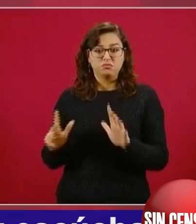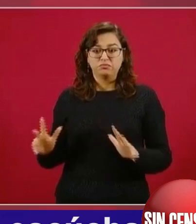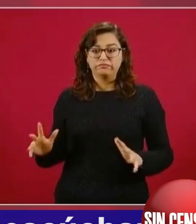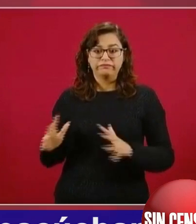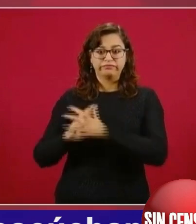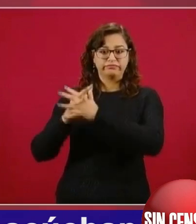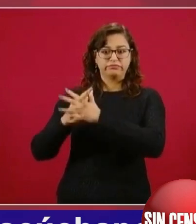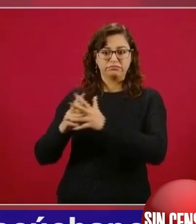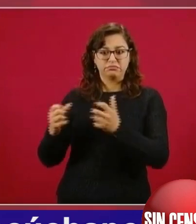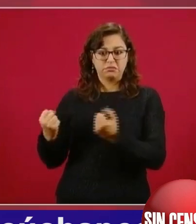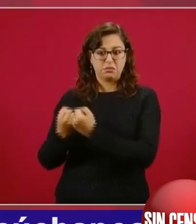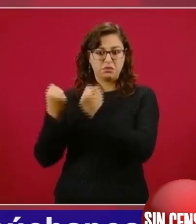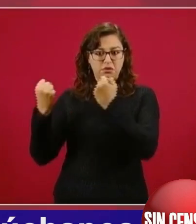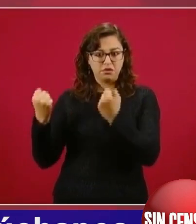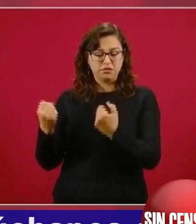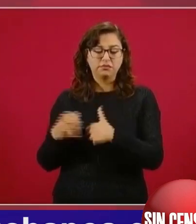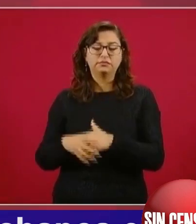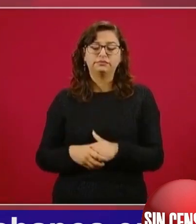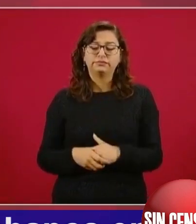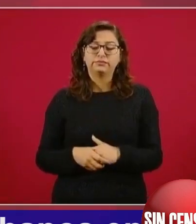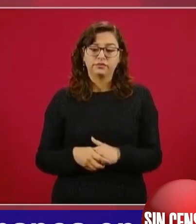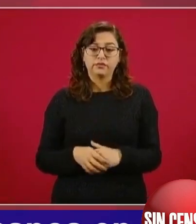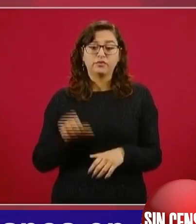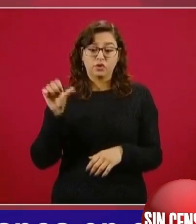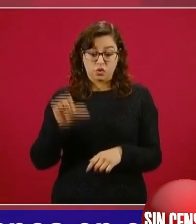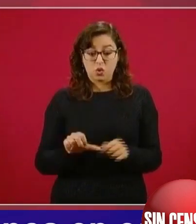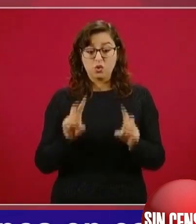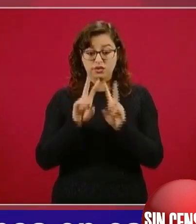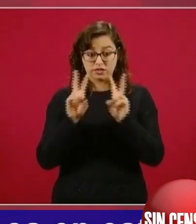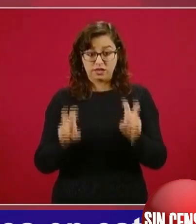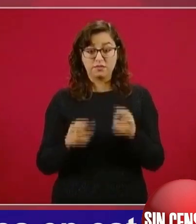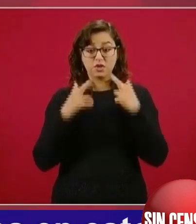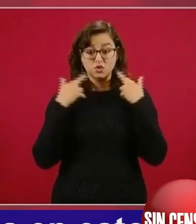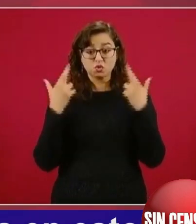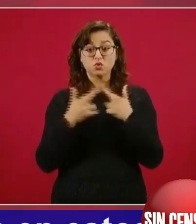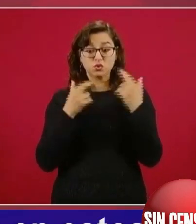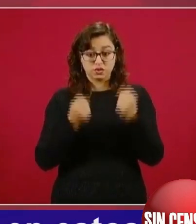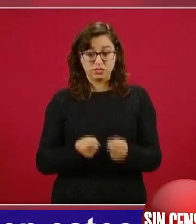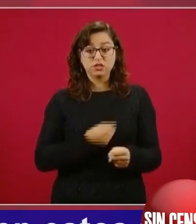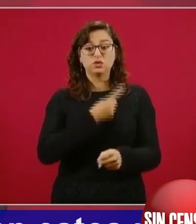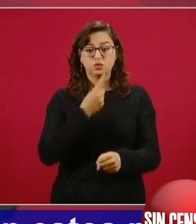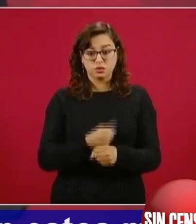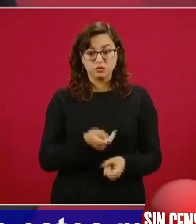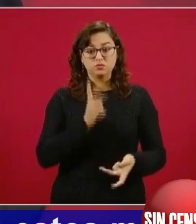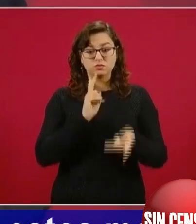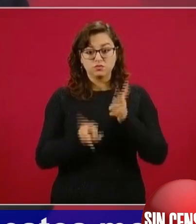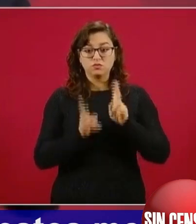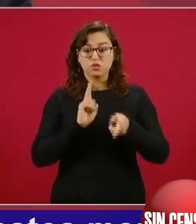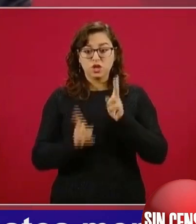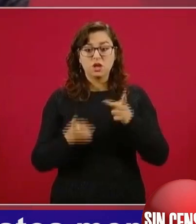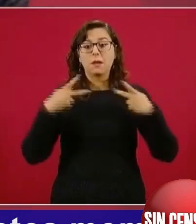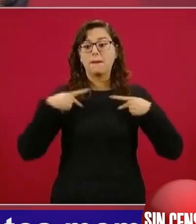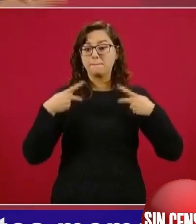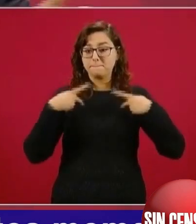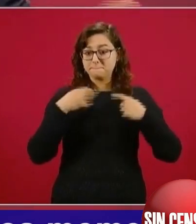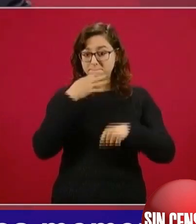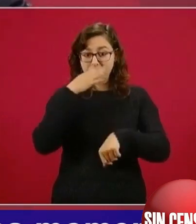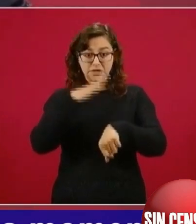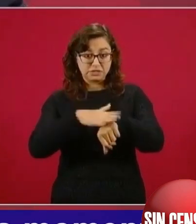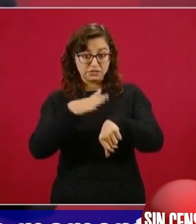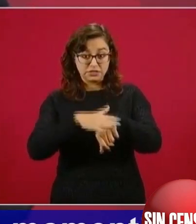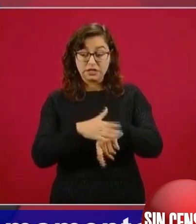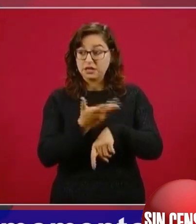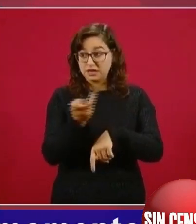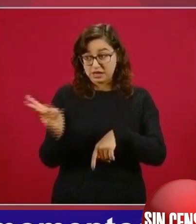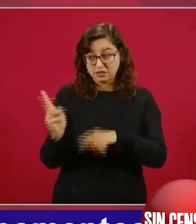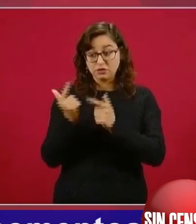Hoy se trató este tema y le digo a la gente y en particular a estos